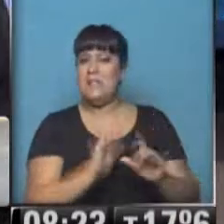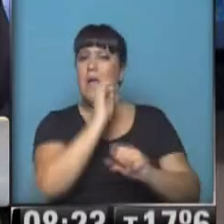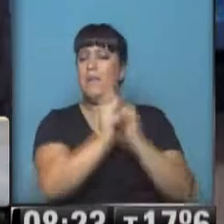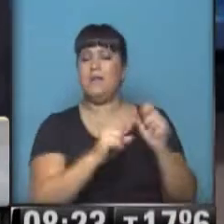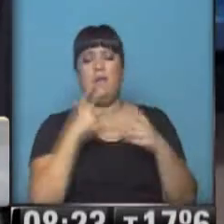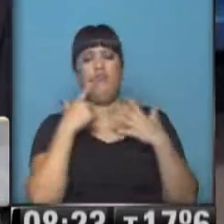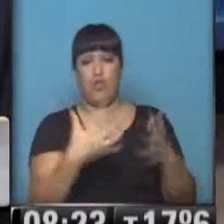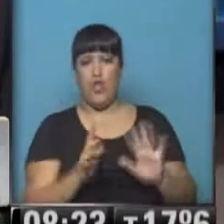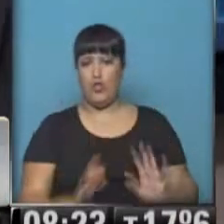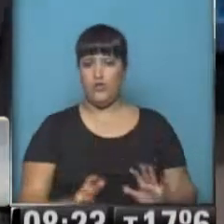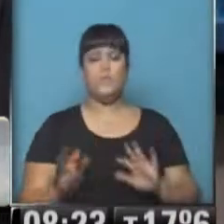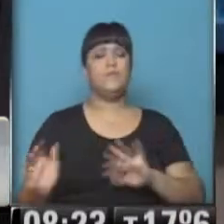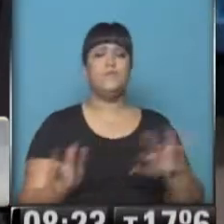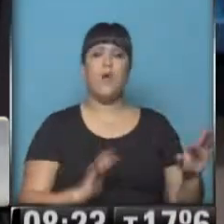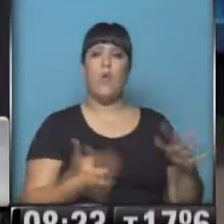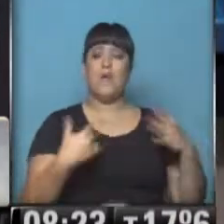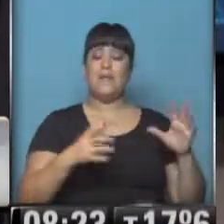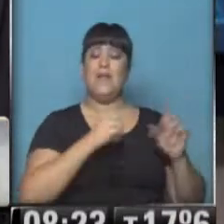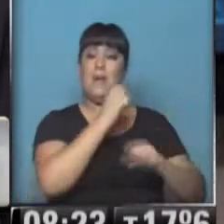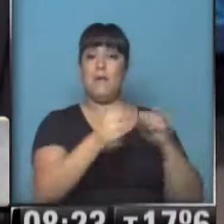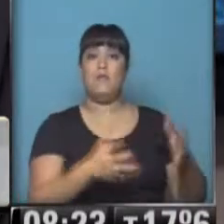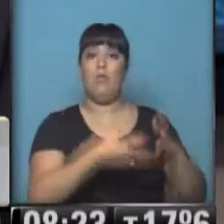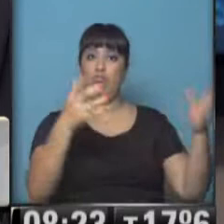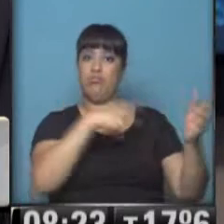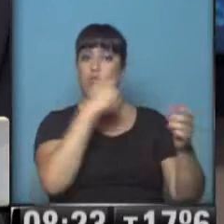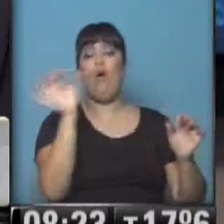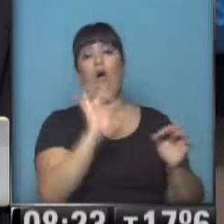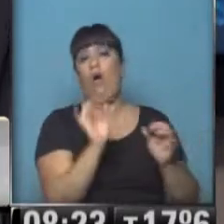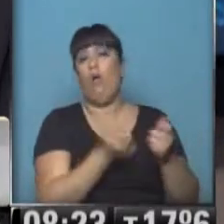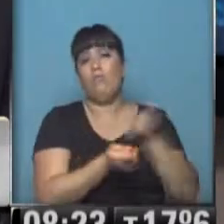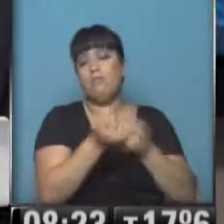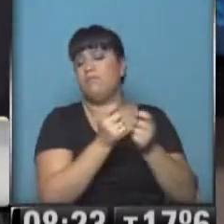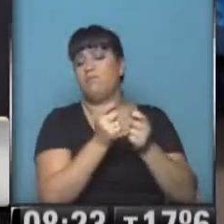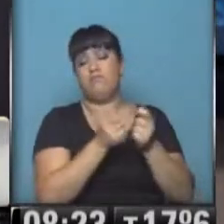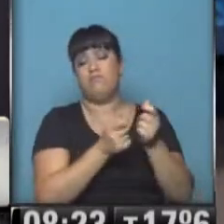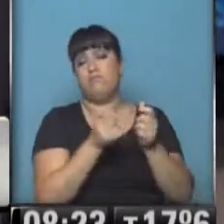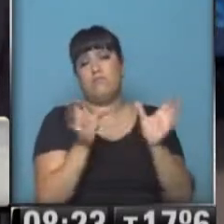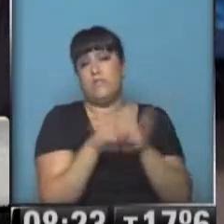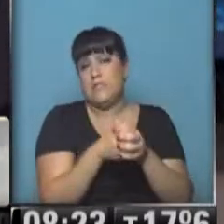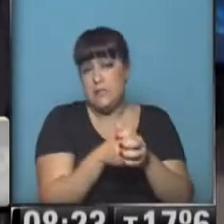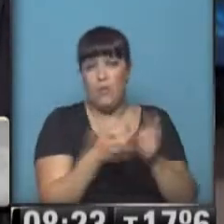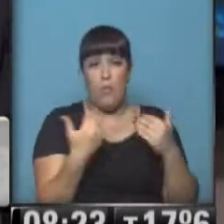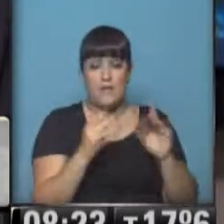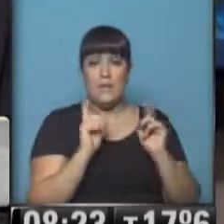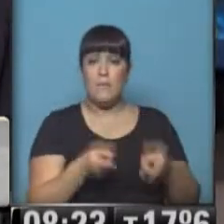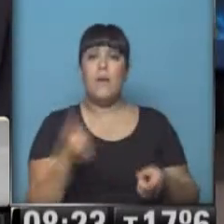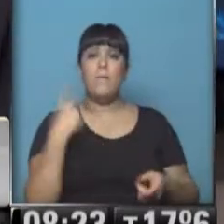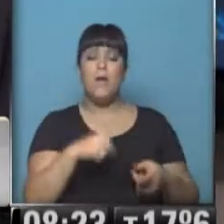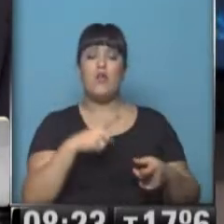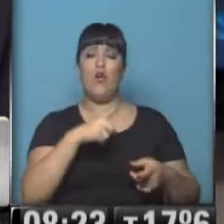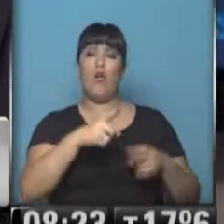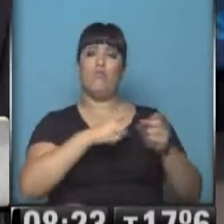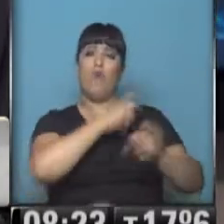habría que ver qué pasa puedes empezar grande pero según pues es una operación muy chiquita una presión absolutamente mar genial si se trata de una operación